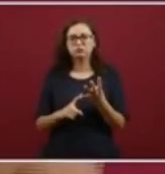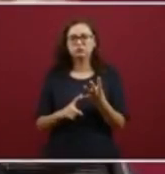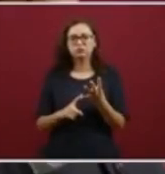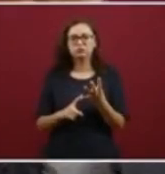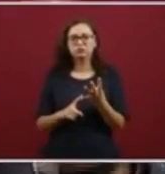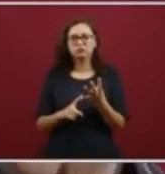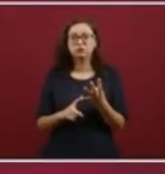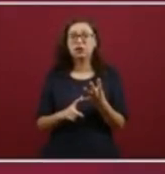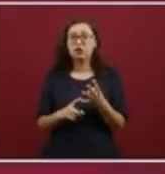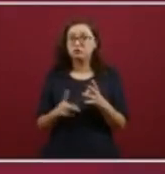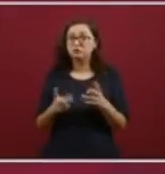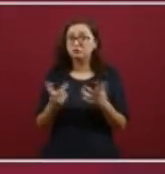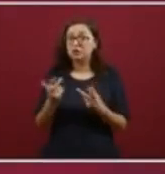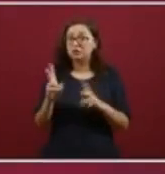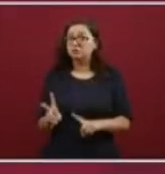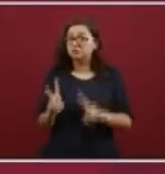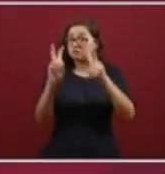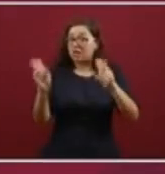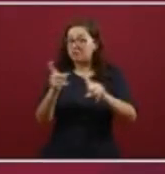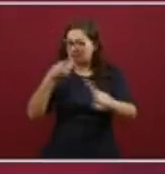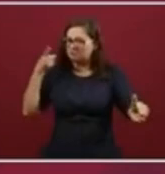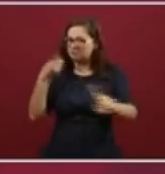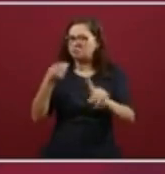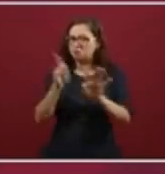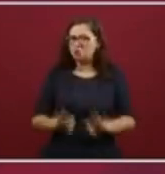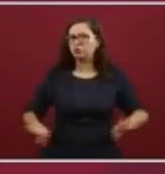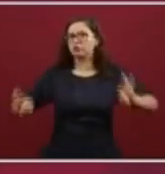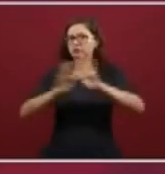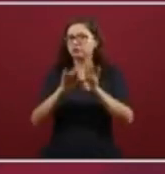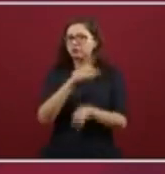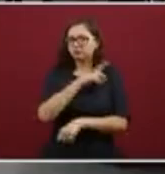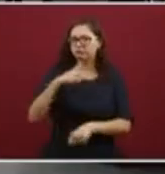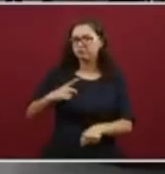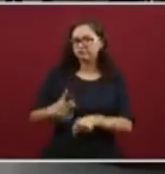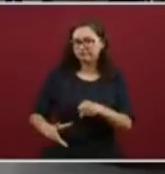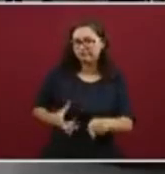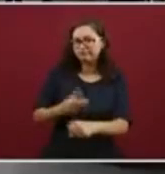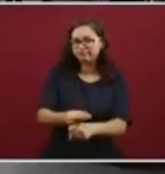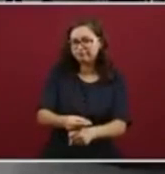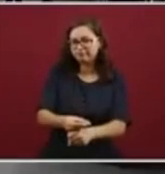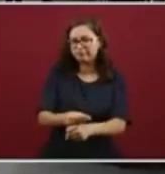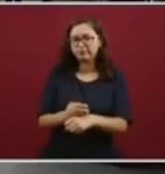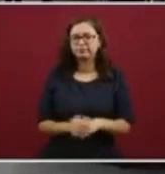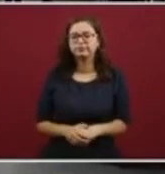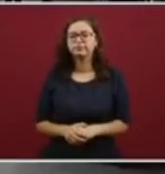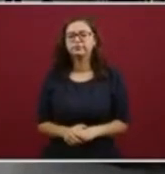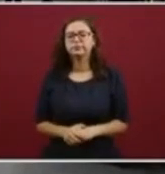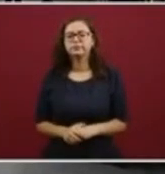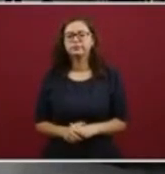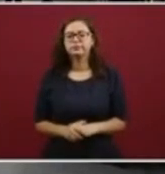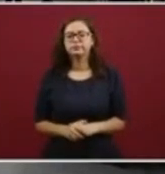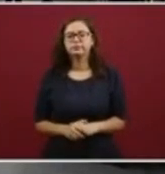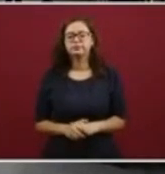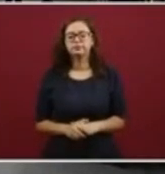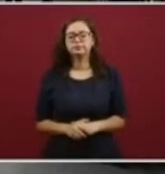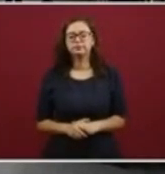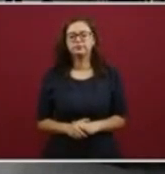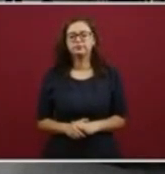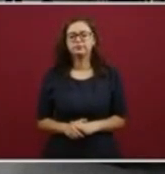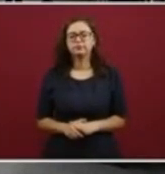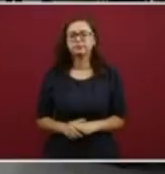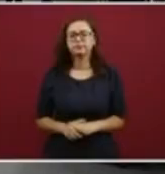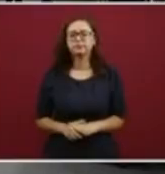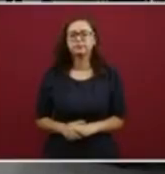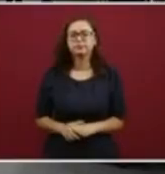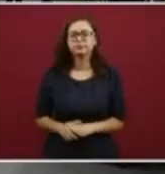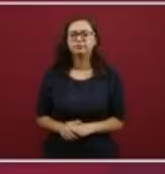ese es el tema que hay que tratar finalmente el presidente de lópez obrador adelantó que esta misma semana podría enviar al